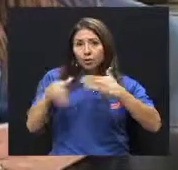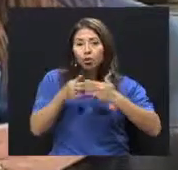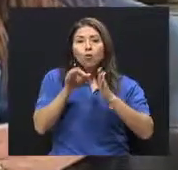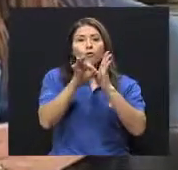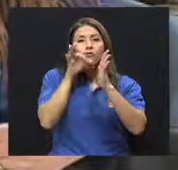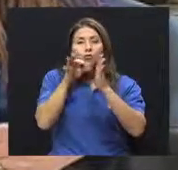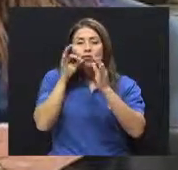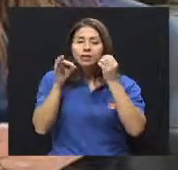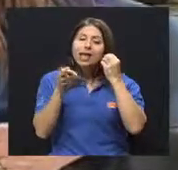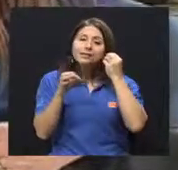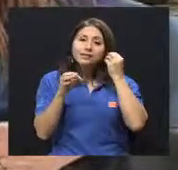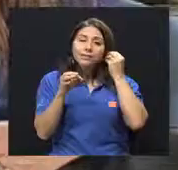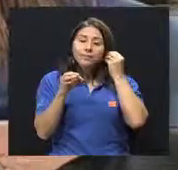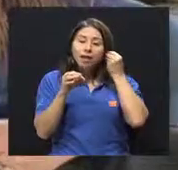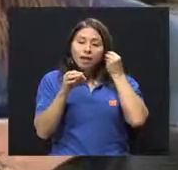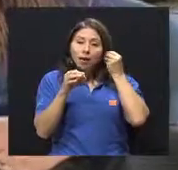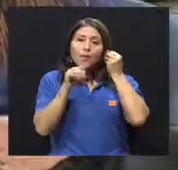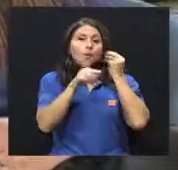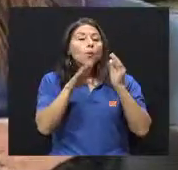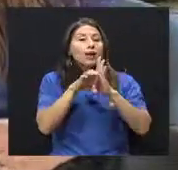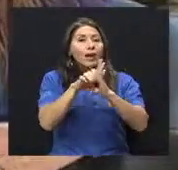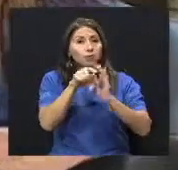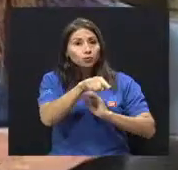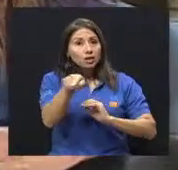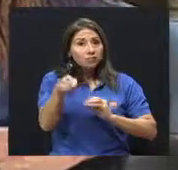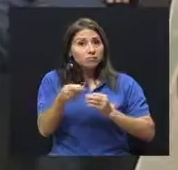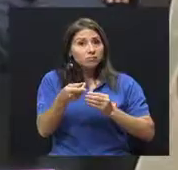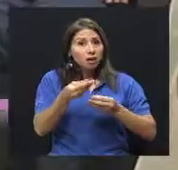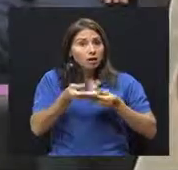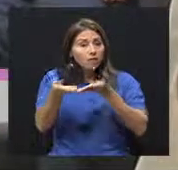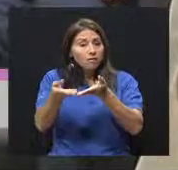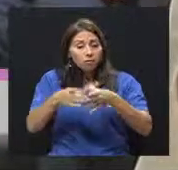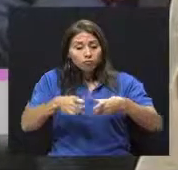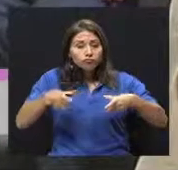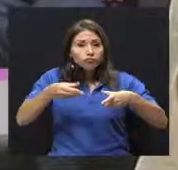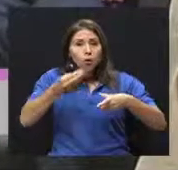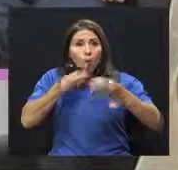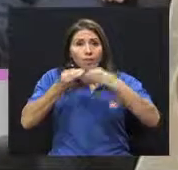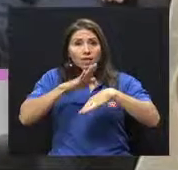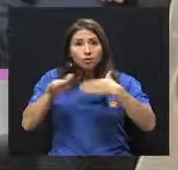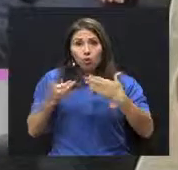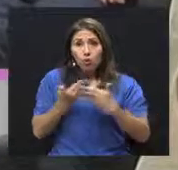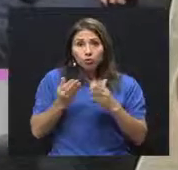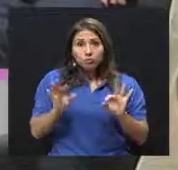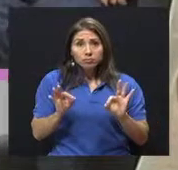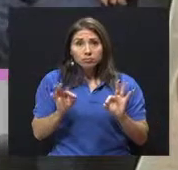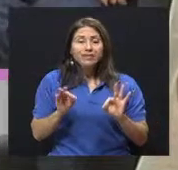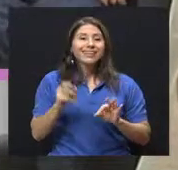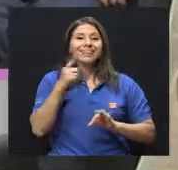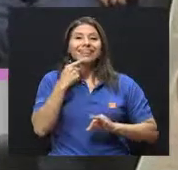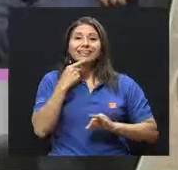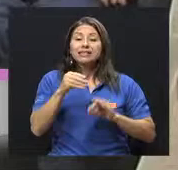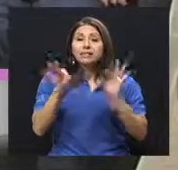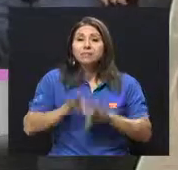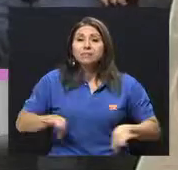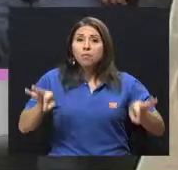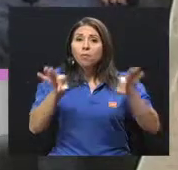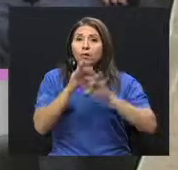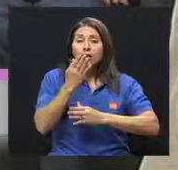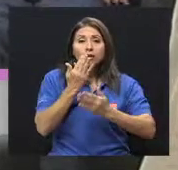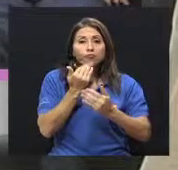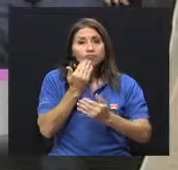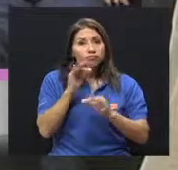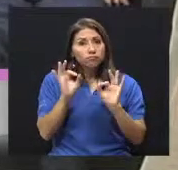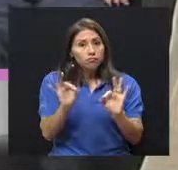todo, frutas, ¿verdad? Sí. En tu caso vos llevas merienda de todo, sí, balanceada. Dicen que también que es importante alimentarse porque eso